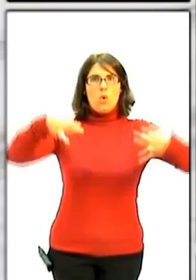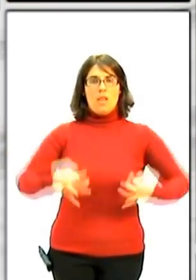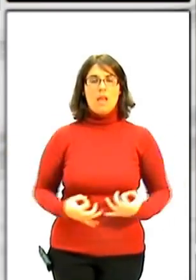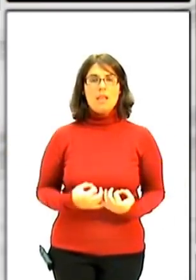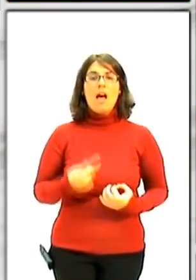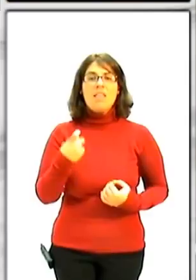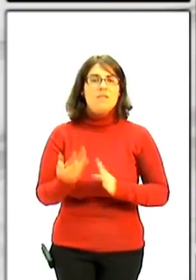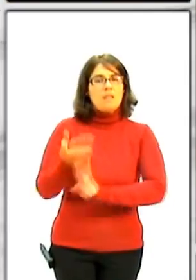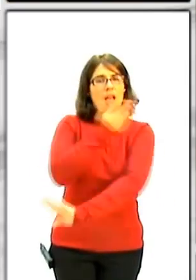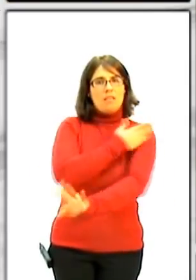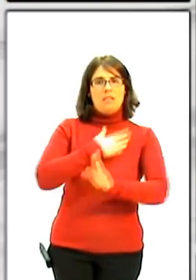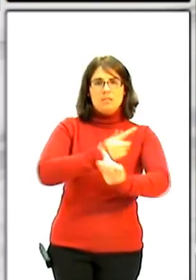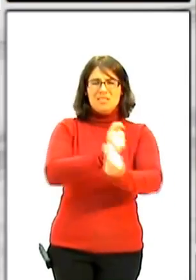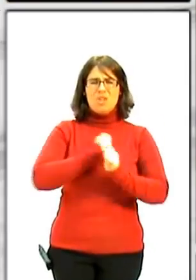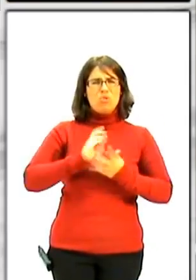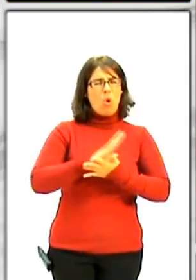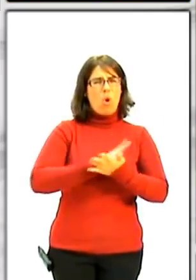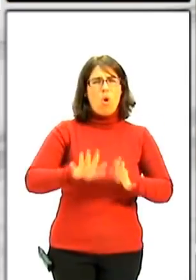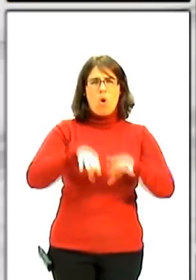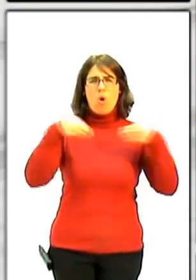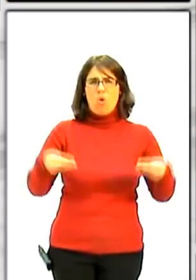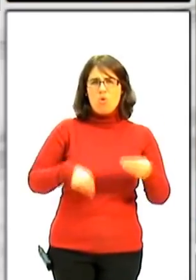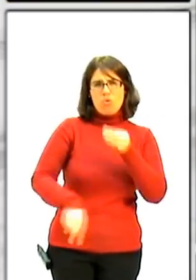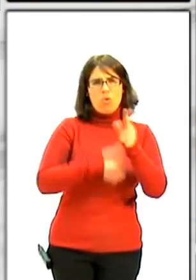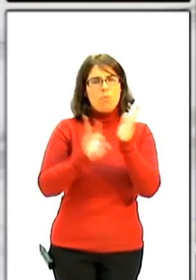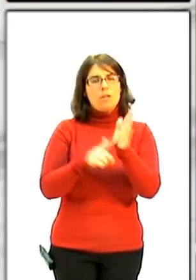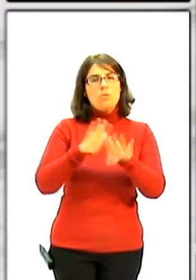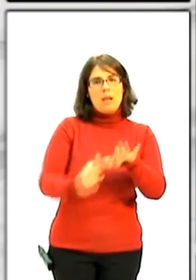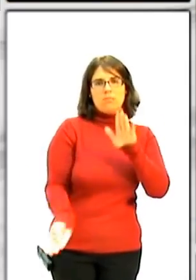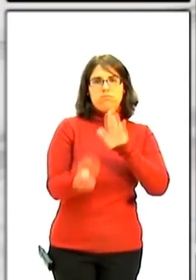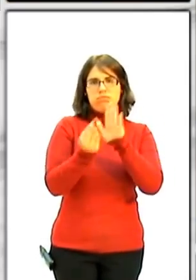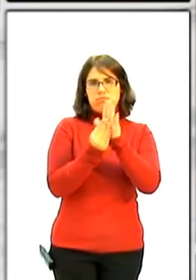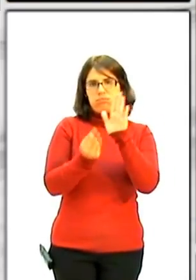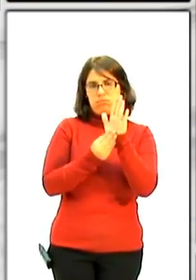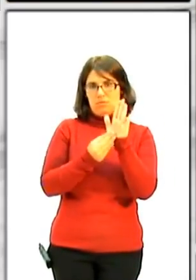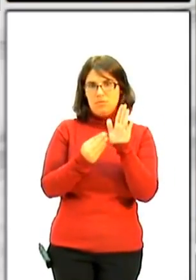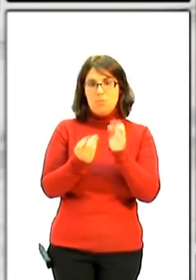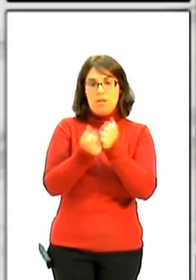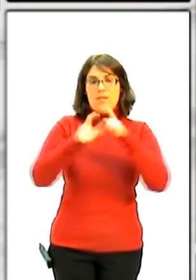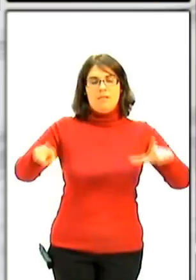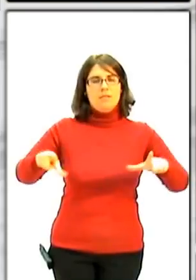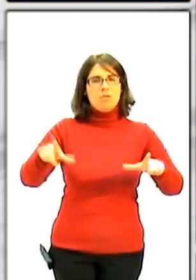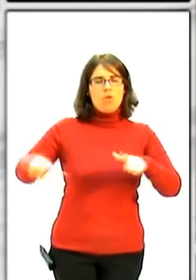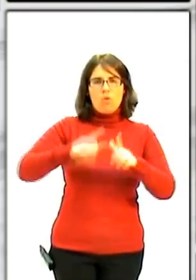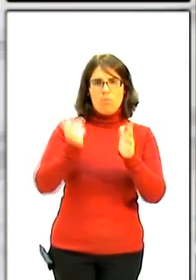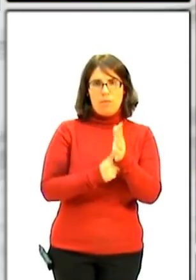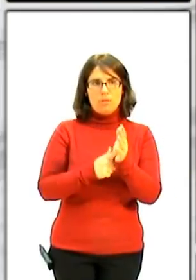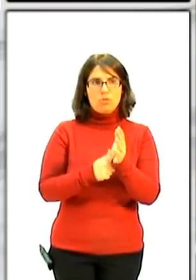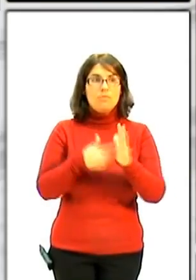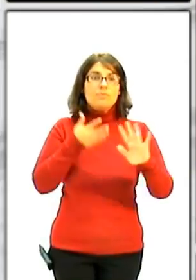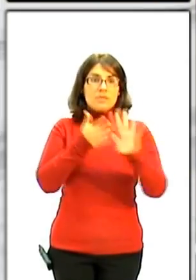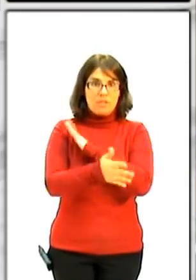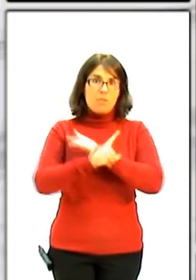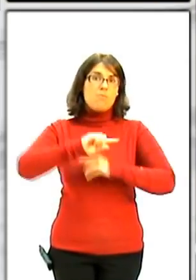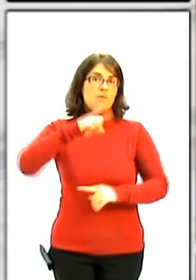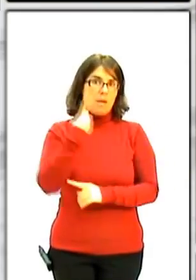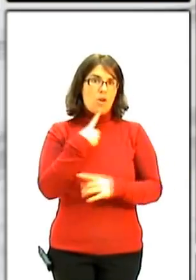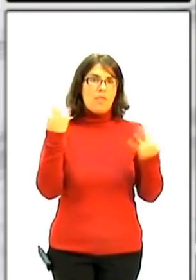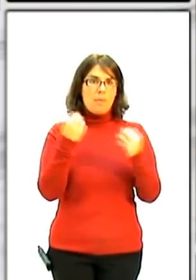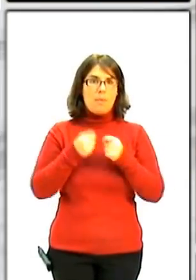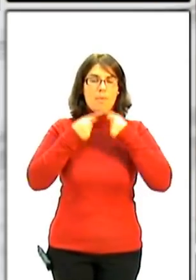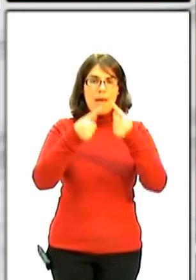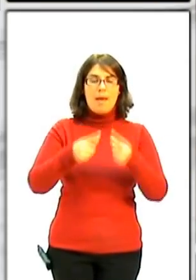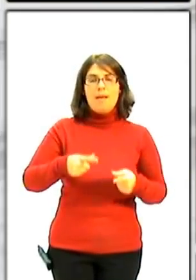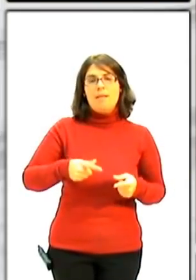una ruta. Para trazar la ruta necesito que estén reflejados en algún sitio, ¿no? Por lo tanto, tenemos que hacer que esa cartografía se